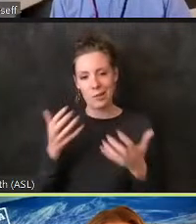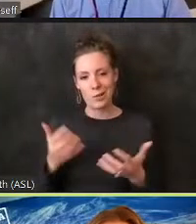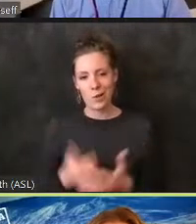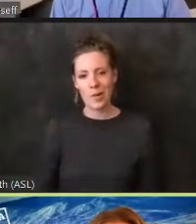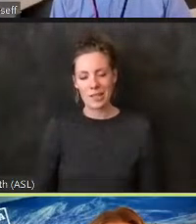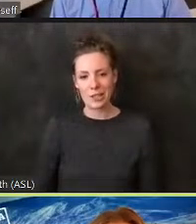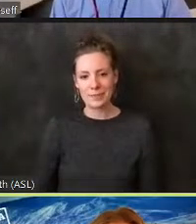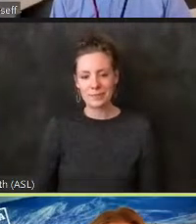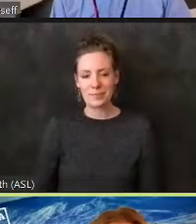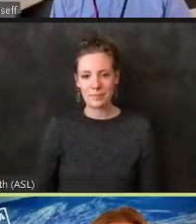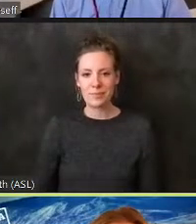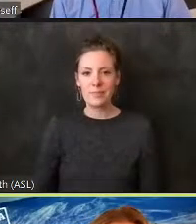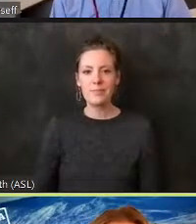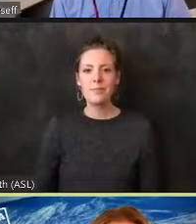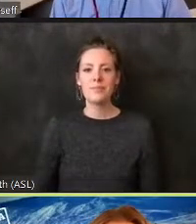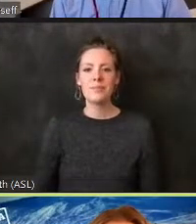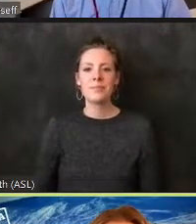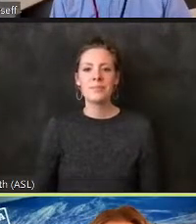para ayudar a esos pacientes.